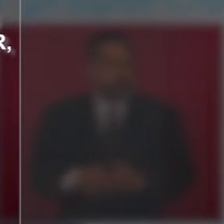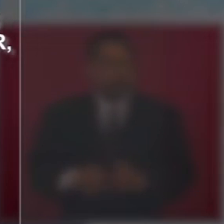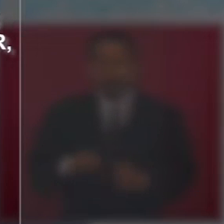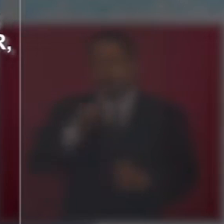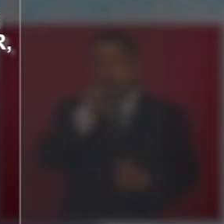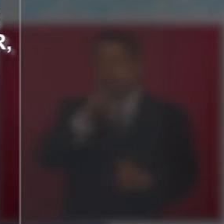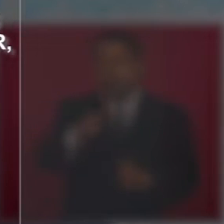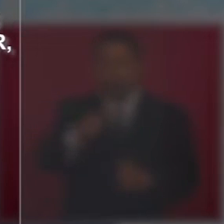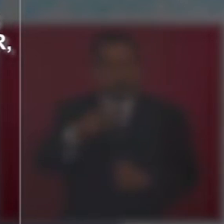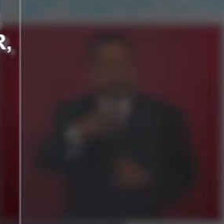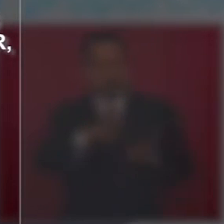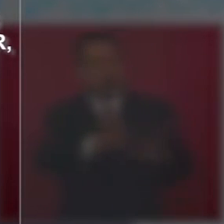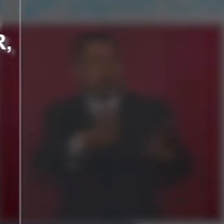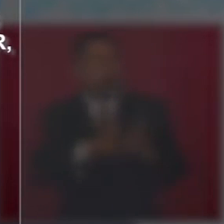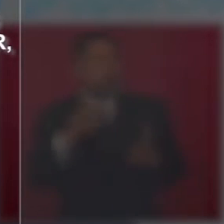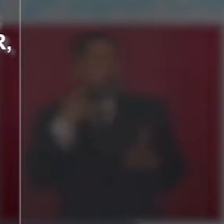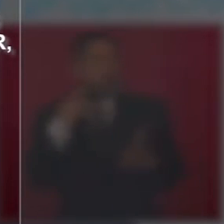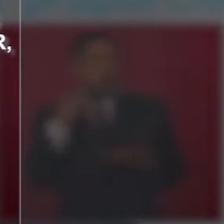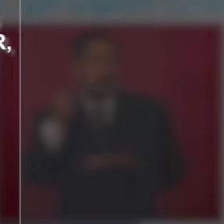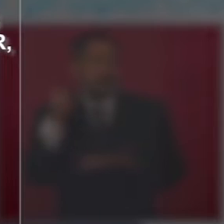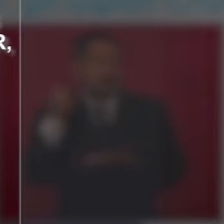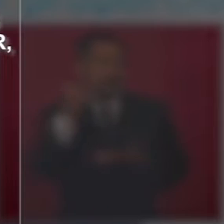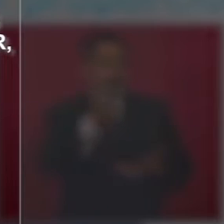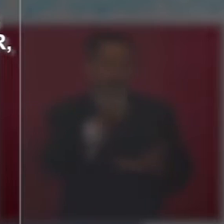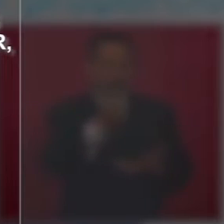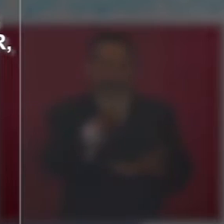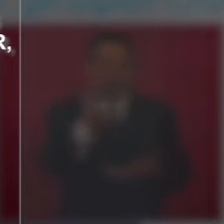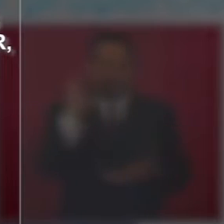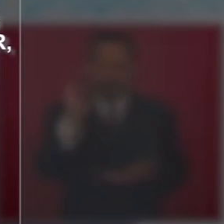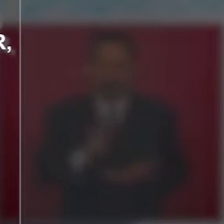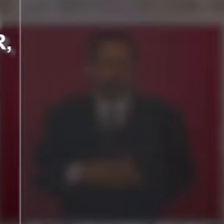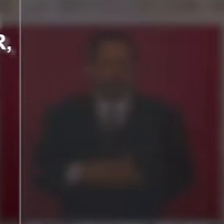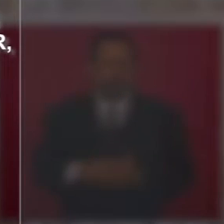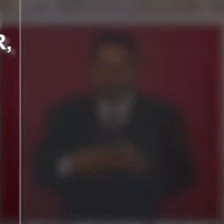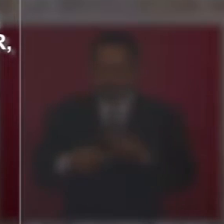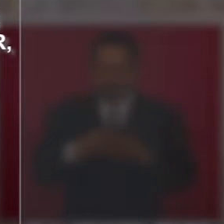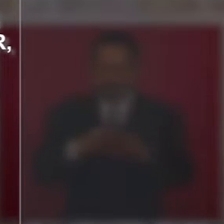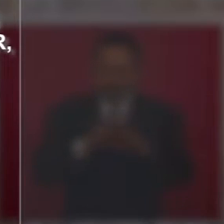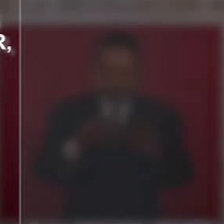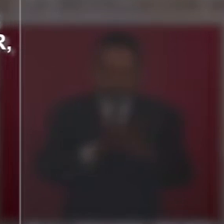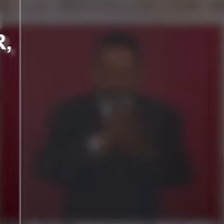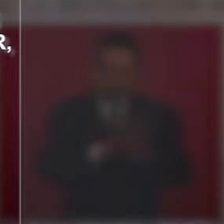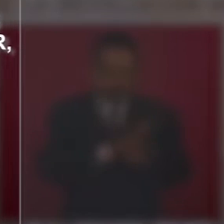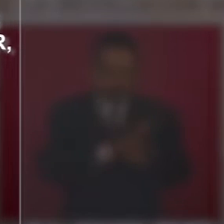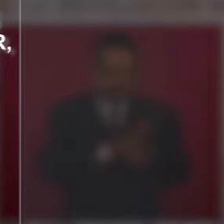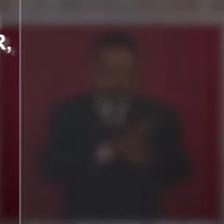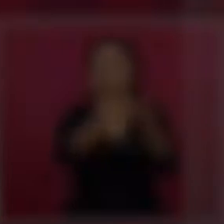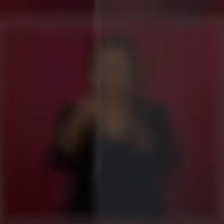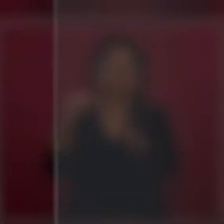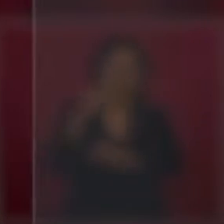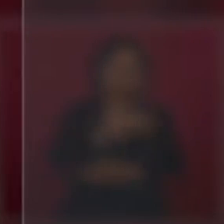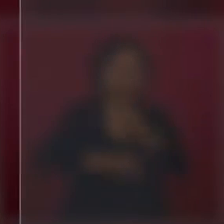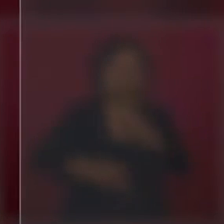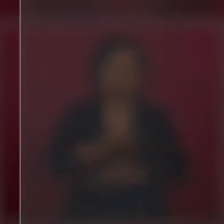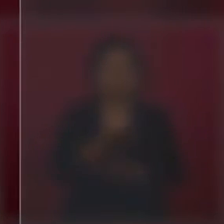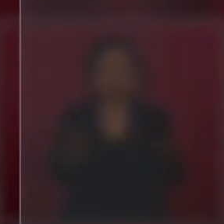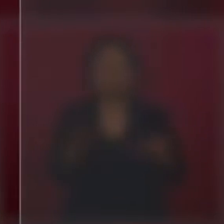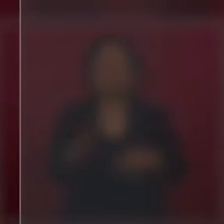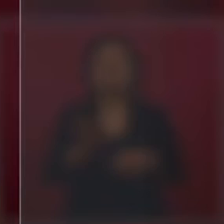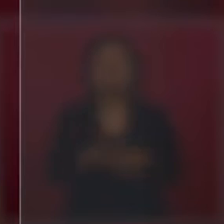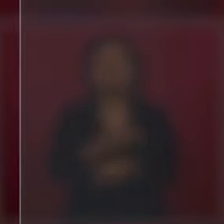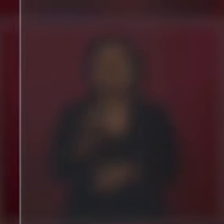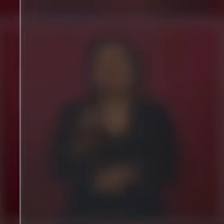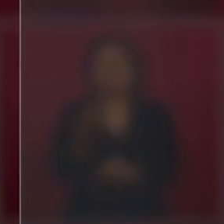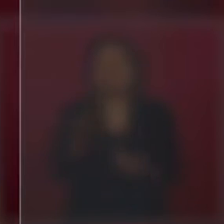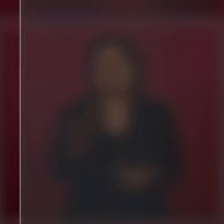60 candidatos presentados por los poderes ejecutivo y legislativo y judicial por último